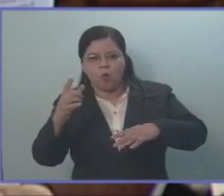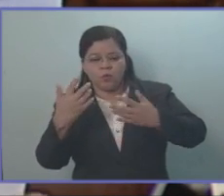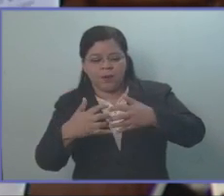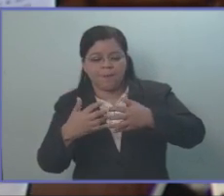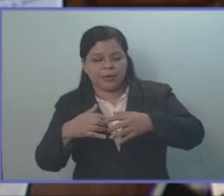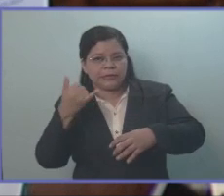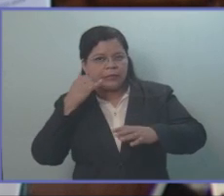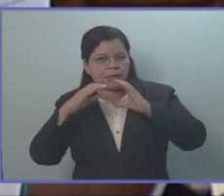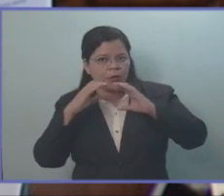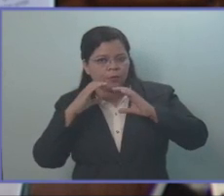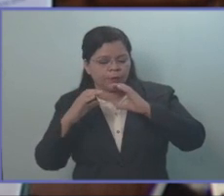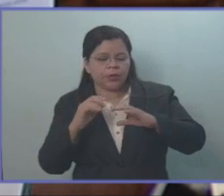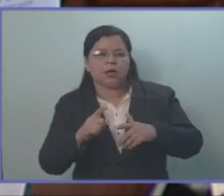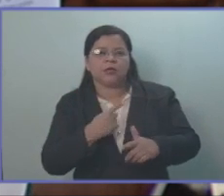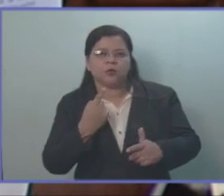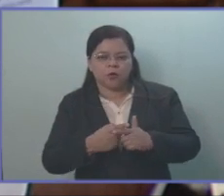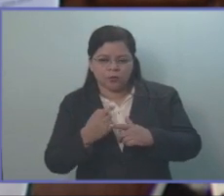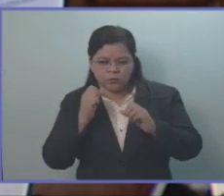telecomunicaciones, se procederá de conformidad con el